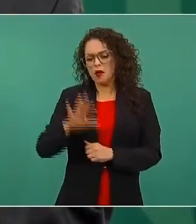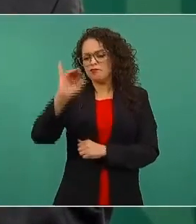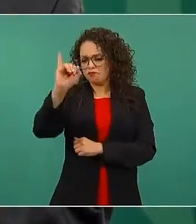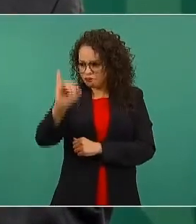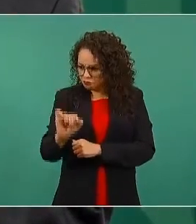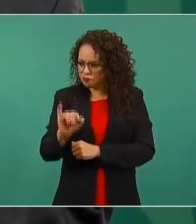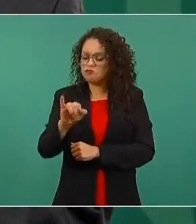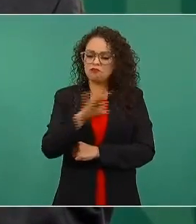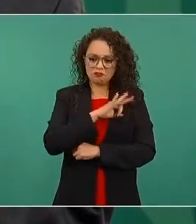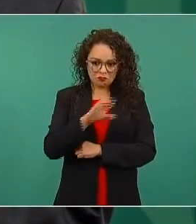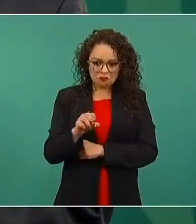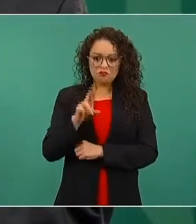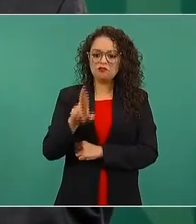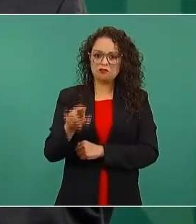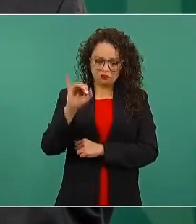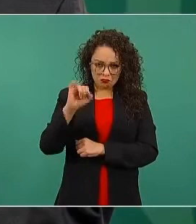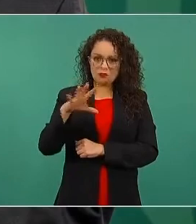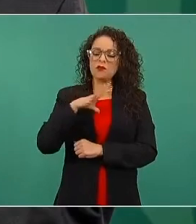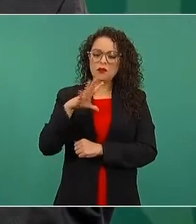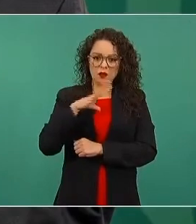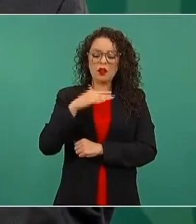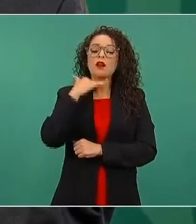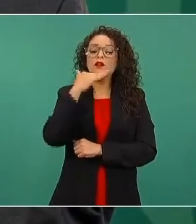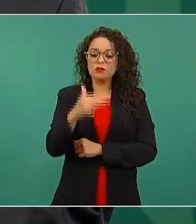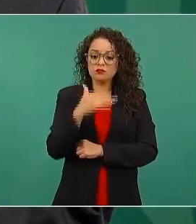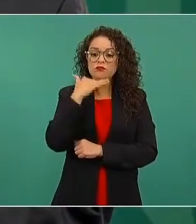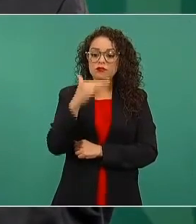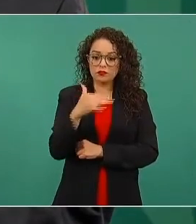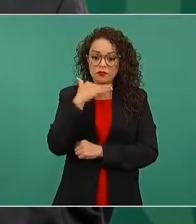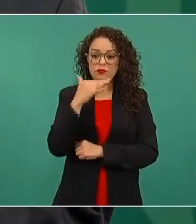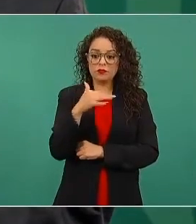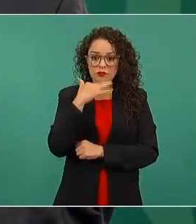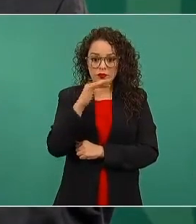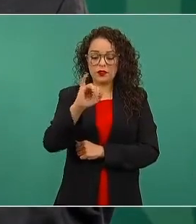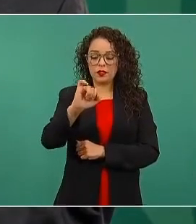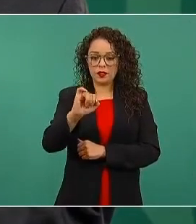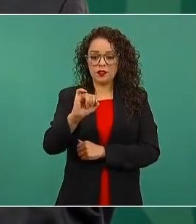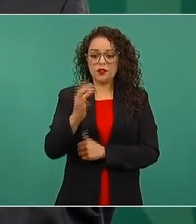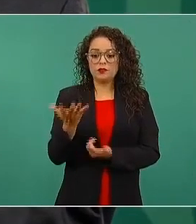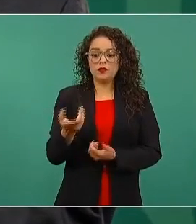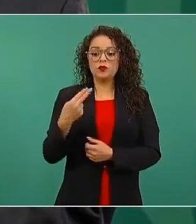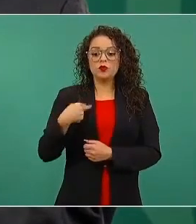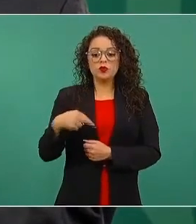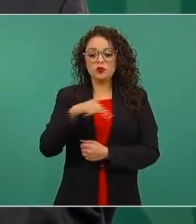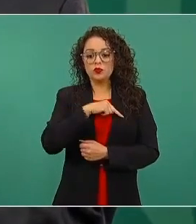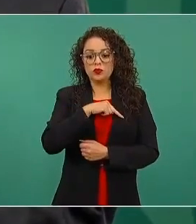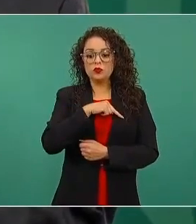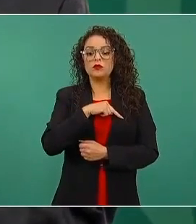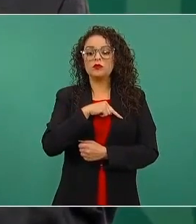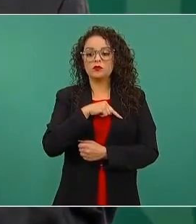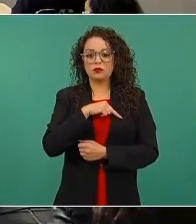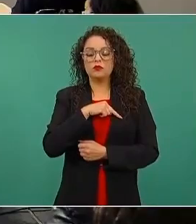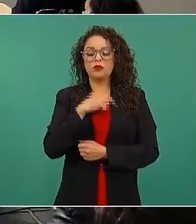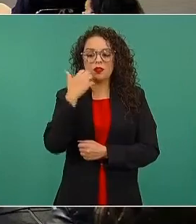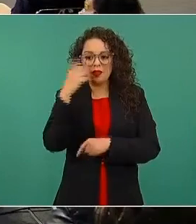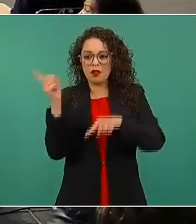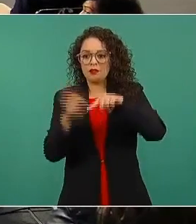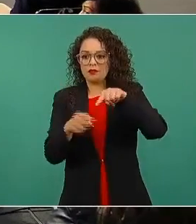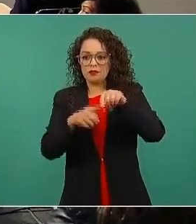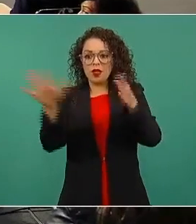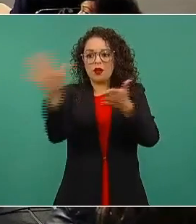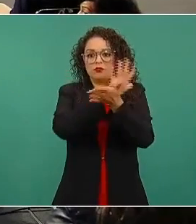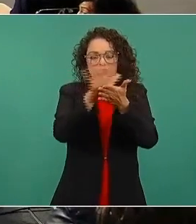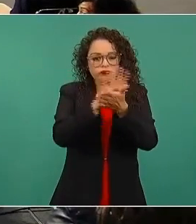que exista corrupción abajo y estamos procurando limpiar de corrupción por